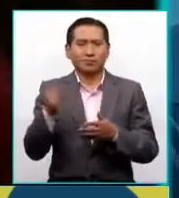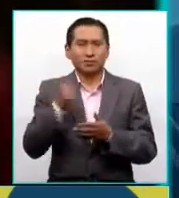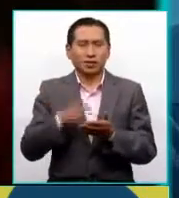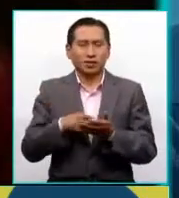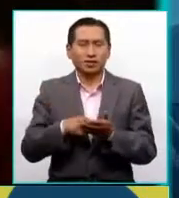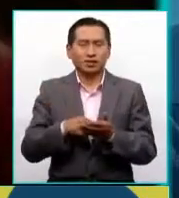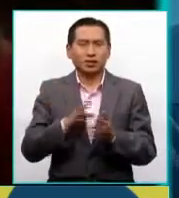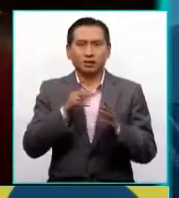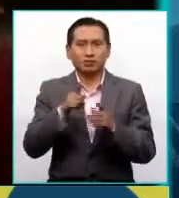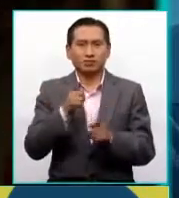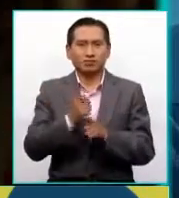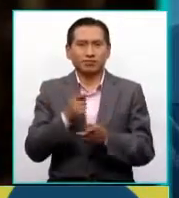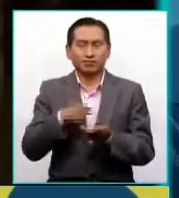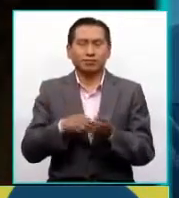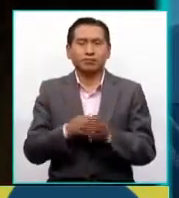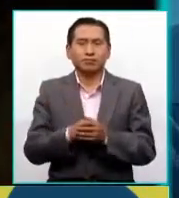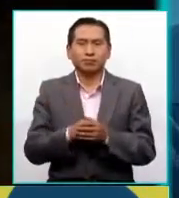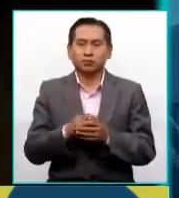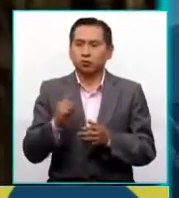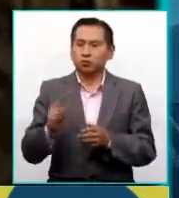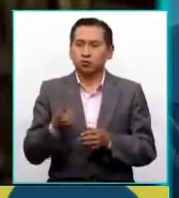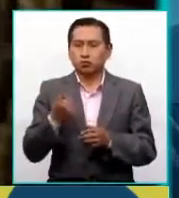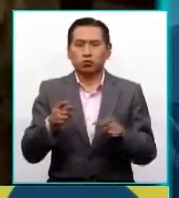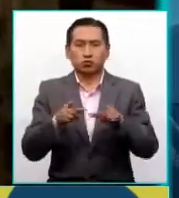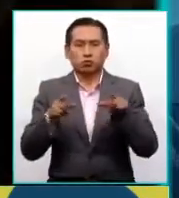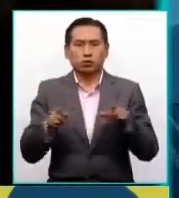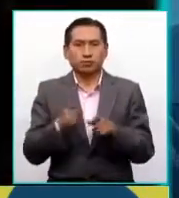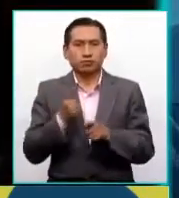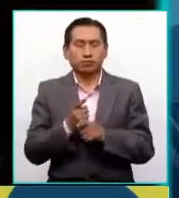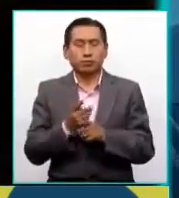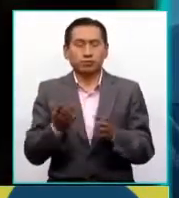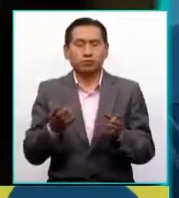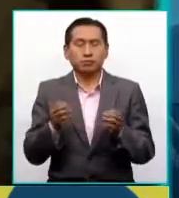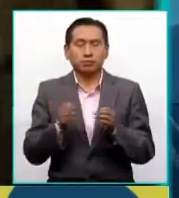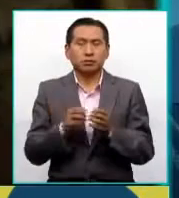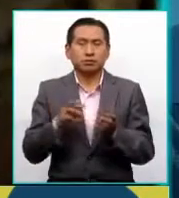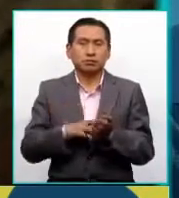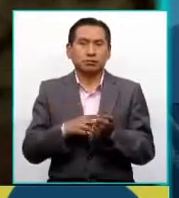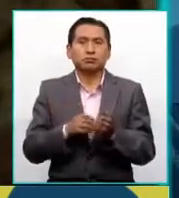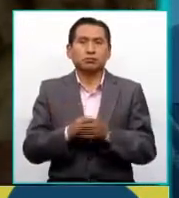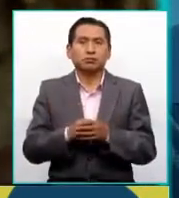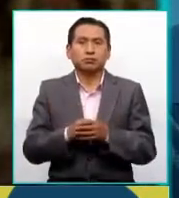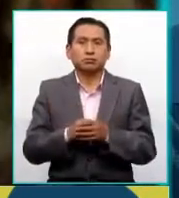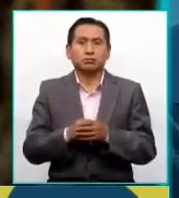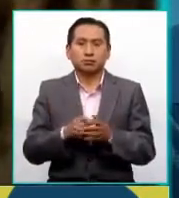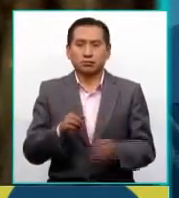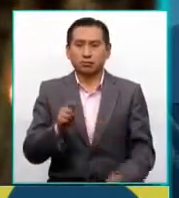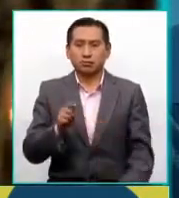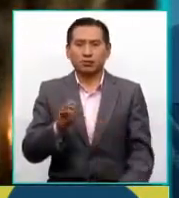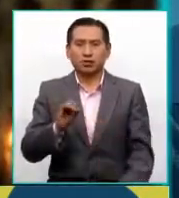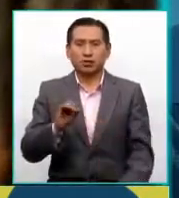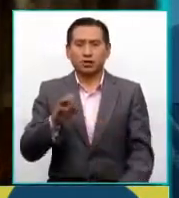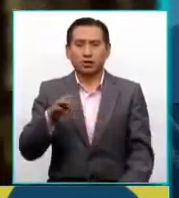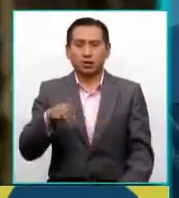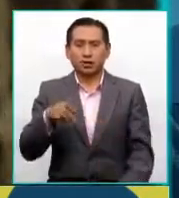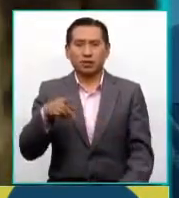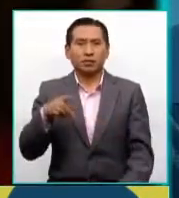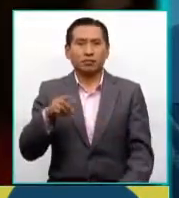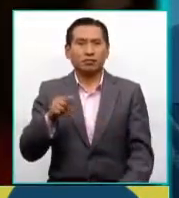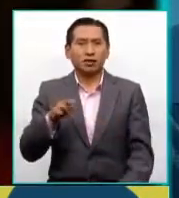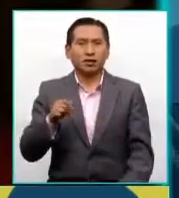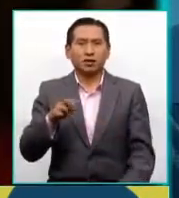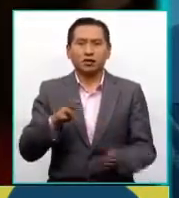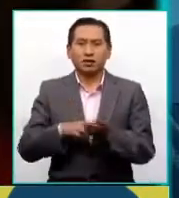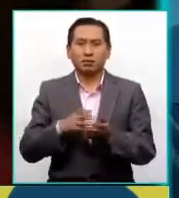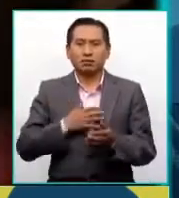tú mencionas en un solo espacio, ¿no? Obviamente que Tímpana ya es como mi proceso, mi